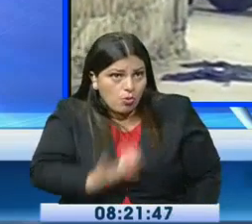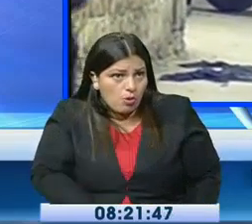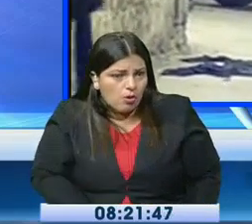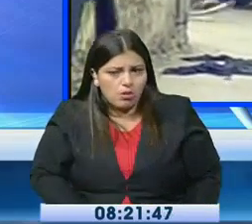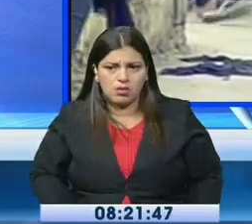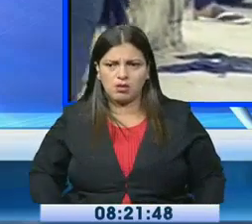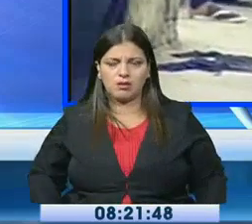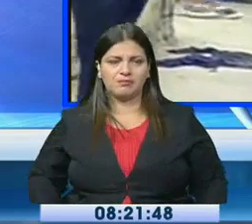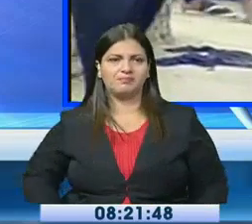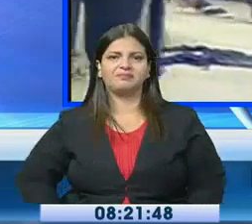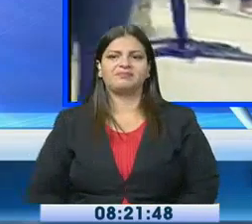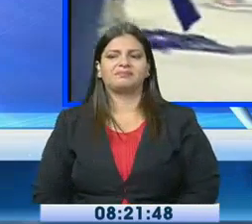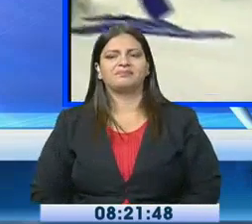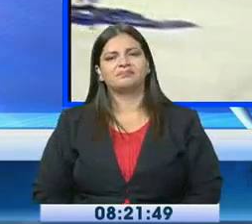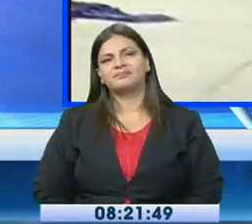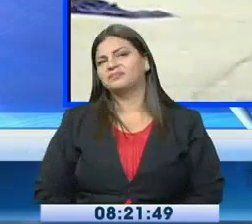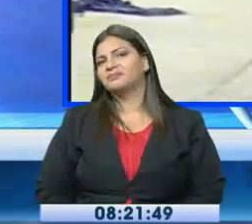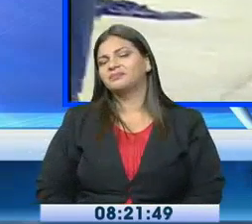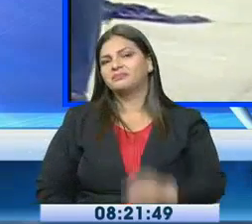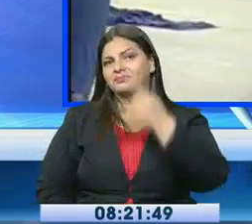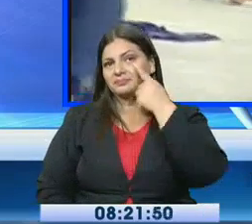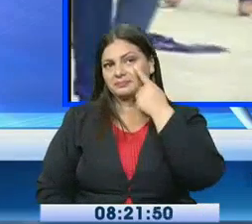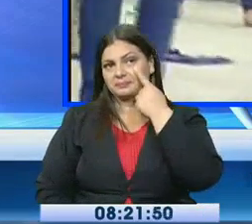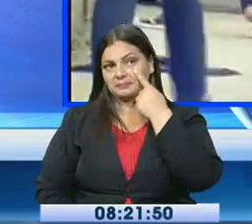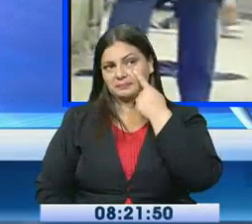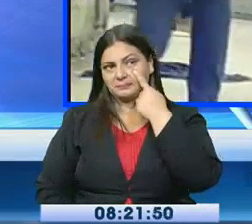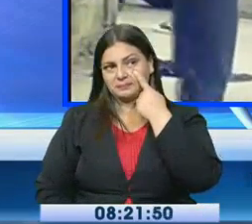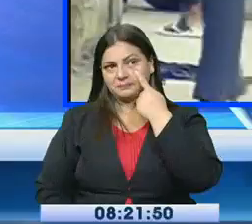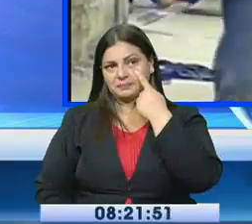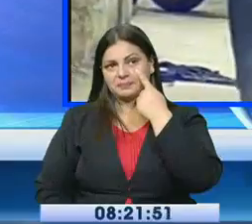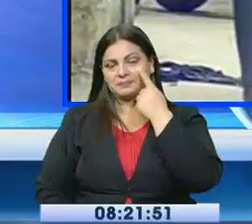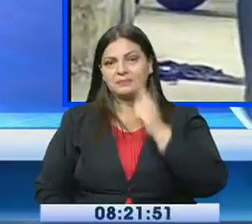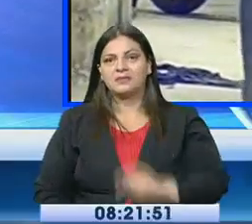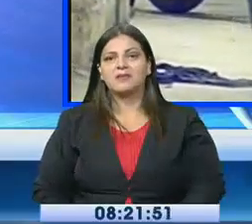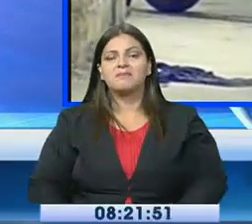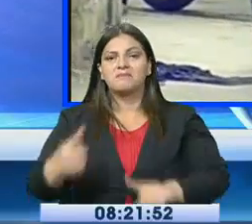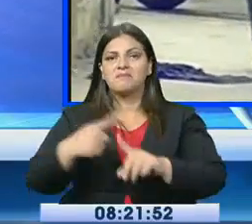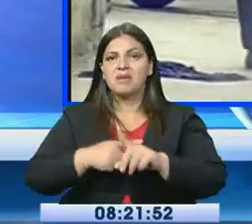ya 40 y pico de días. Ya mismo van a poner el contador. Ya vamos a ver en enero si es que van